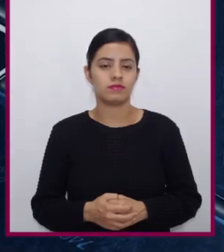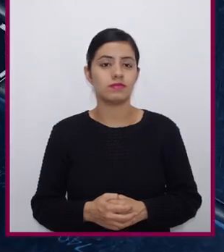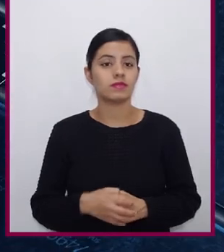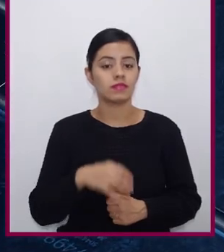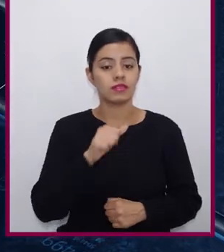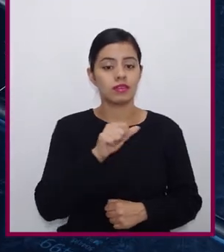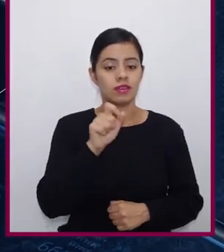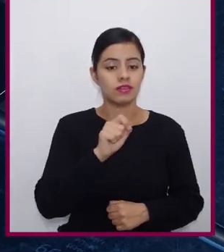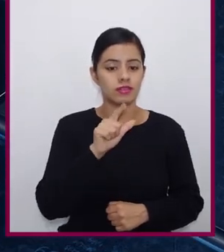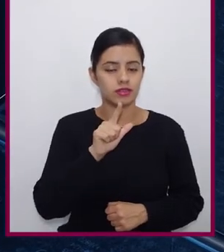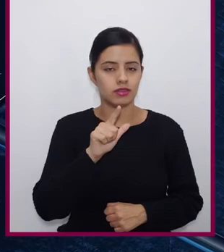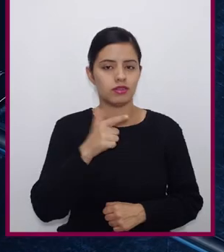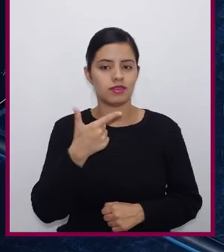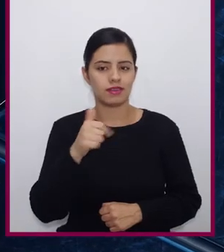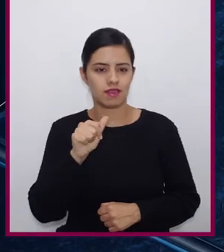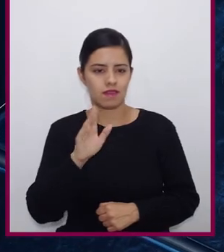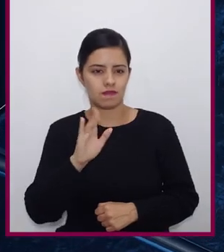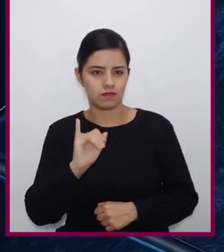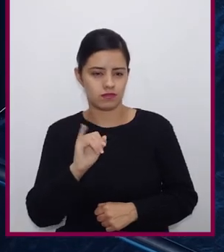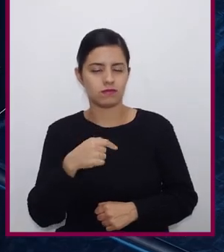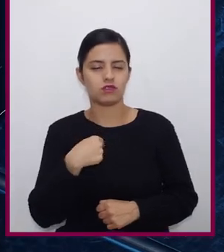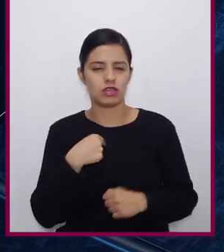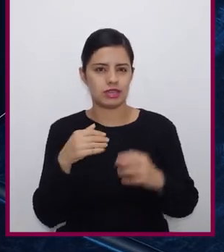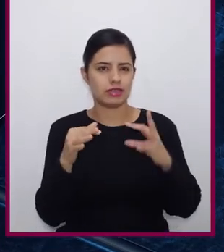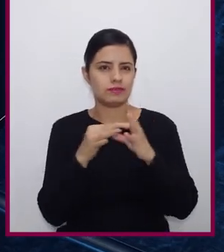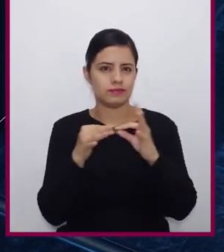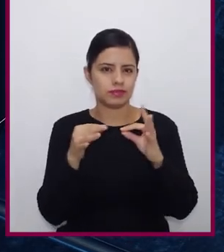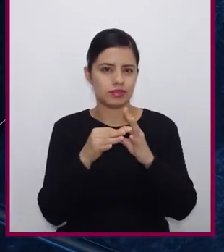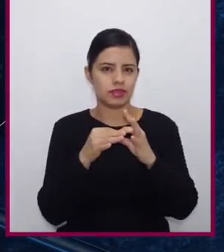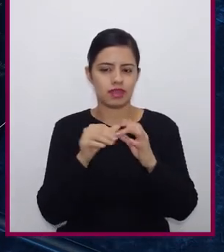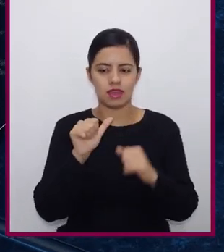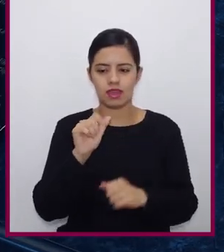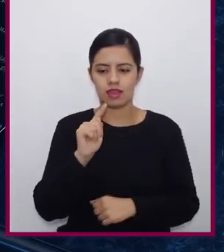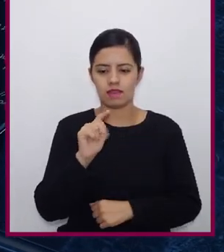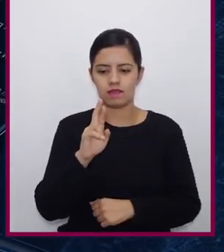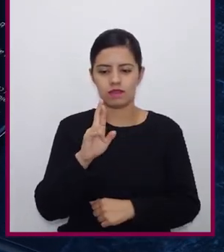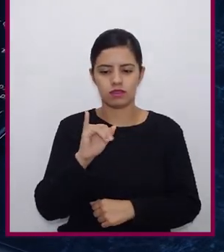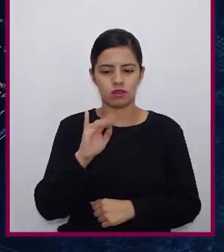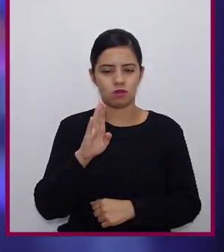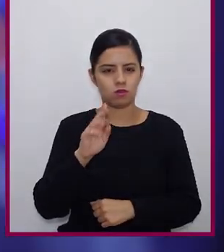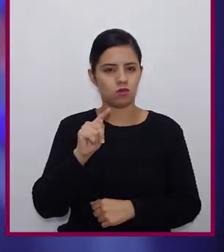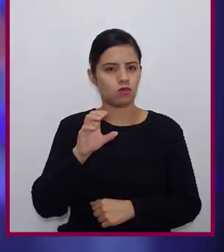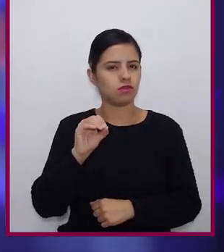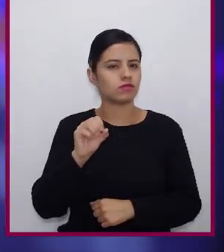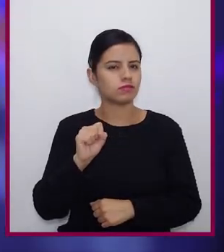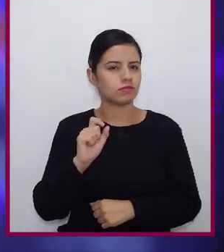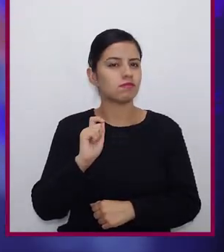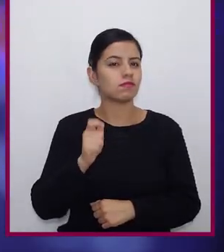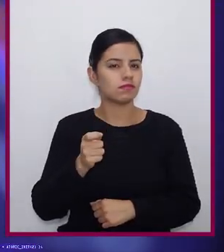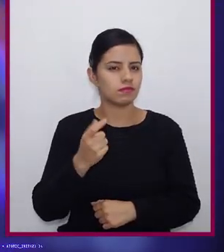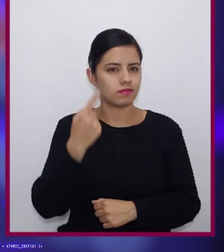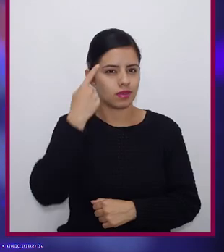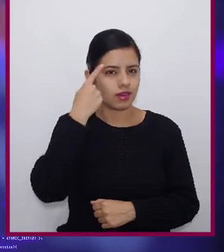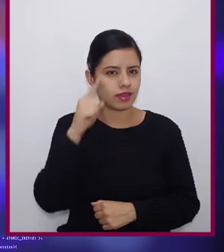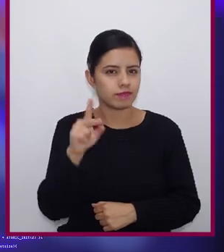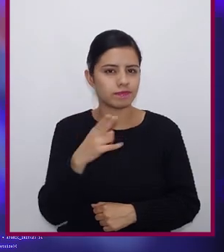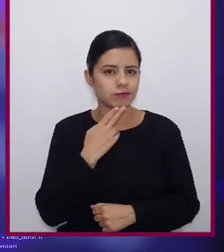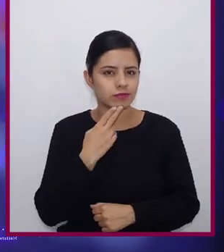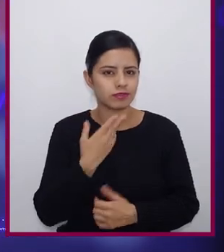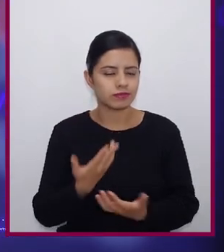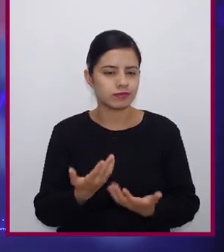Axel y Gaby, les comentaré para qué sirven los atributos y las variables. Sirven para definir